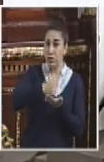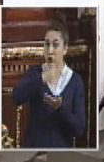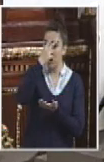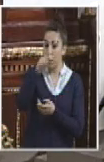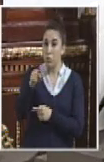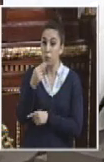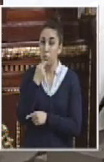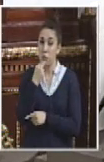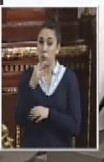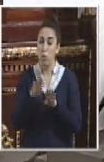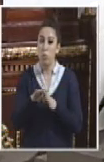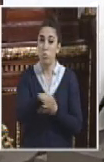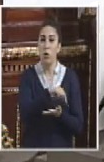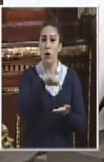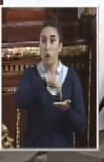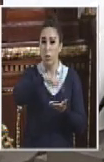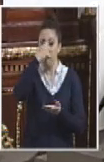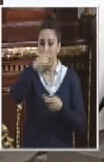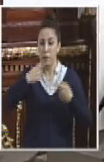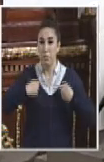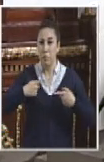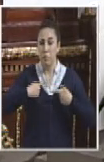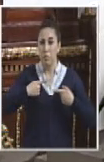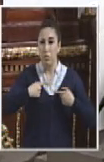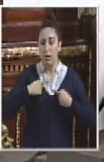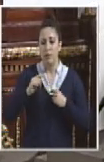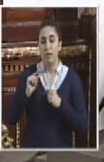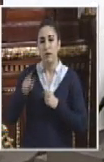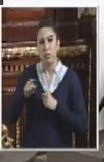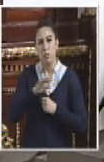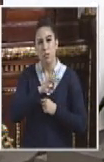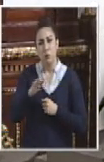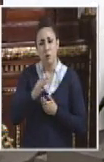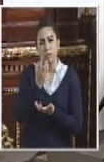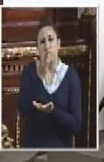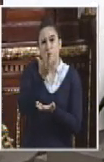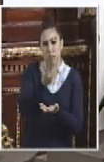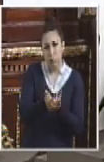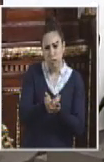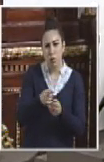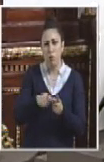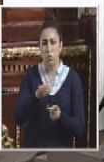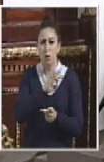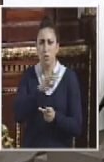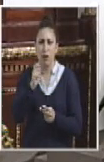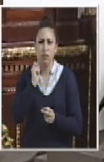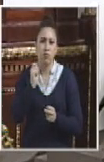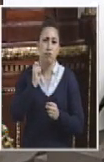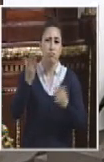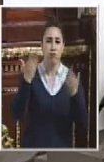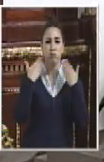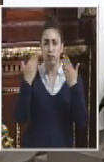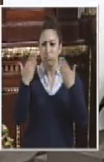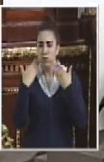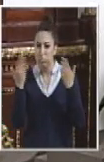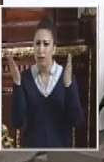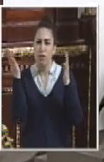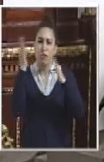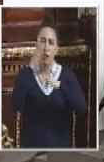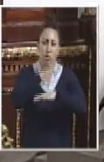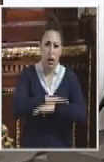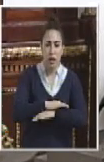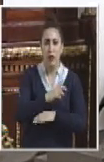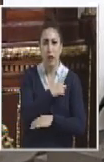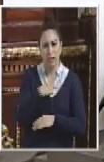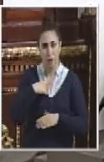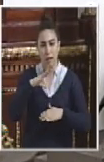sirvan como espacios para que se capaciten, tengan opciones de esparcimiento y sobre todo estén dotadas de personal calificado